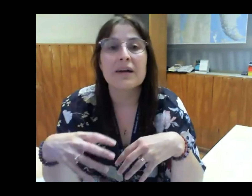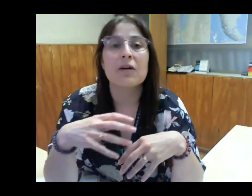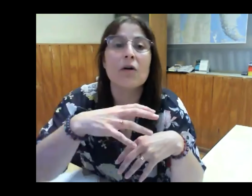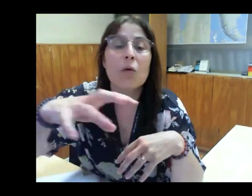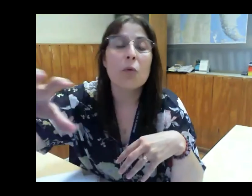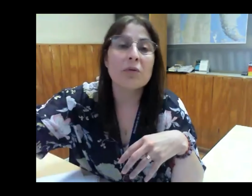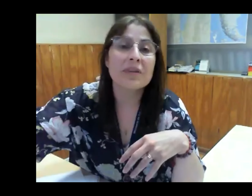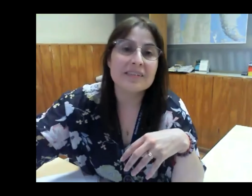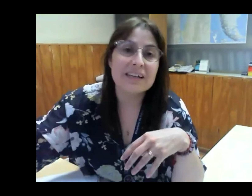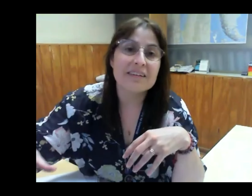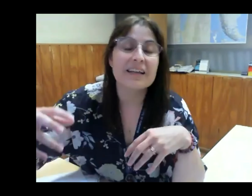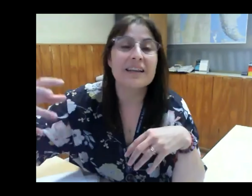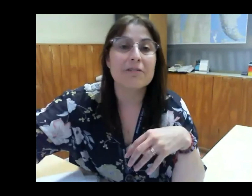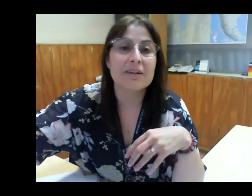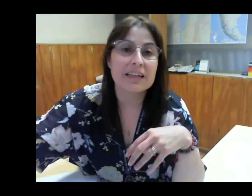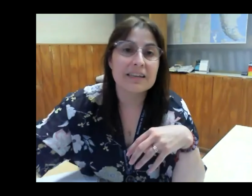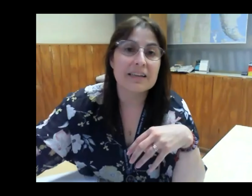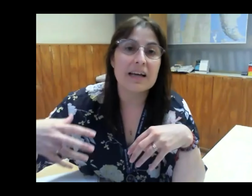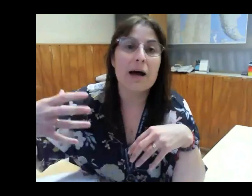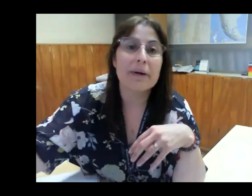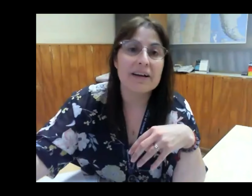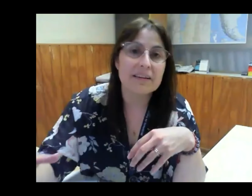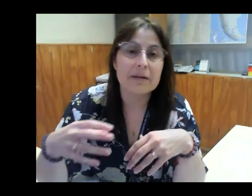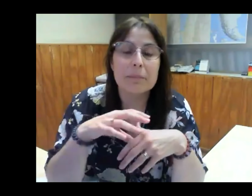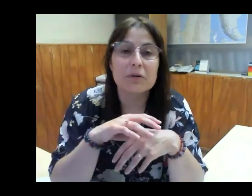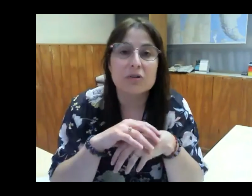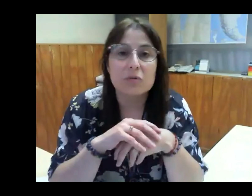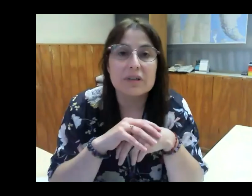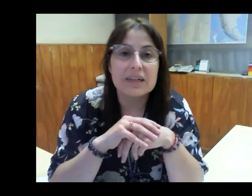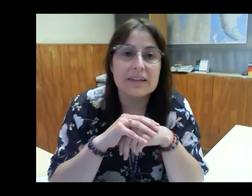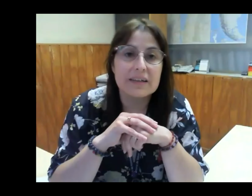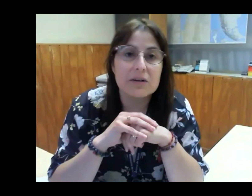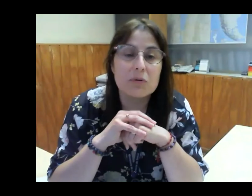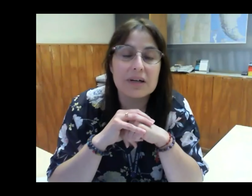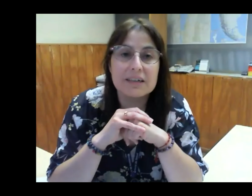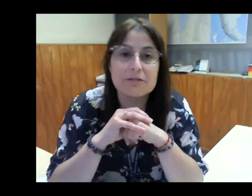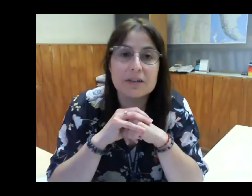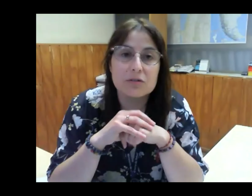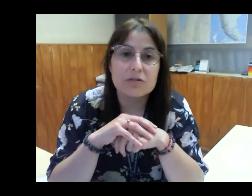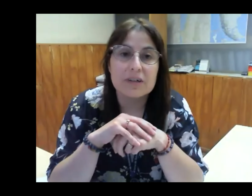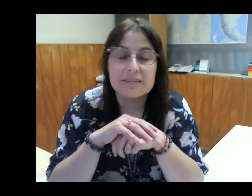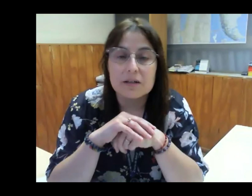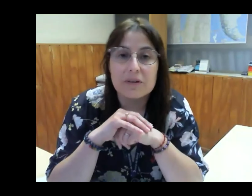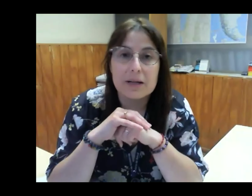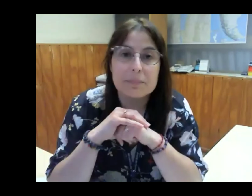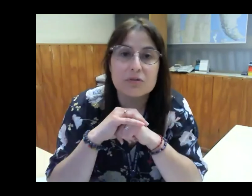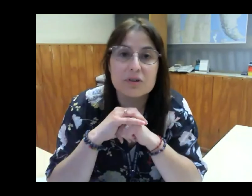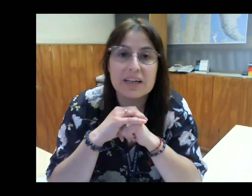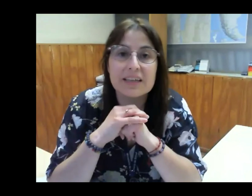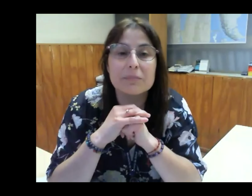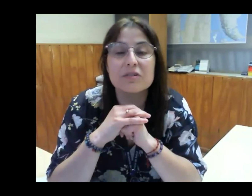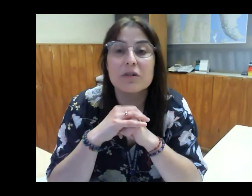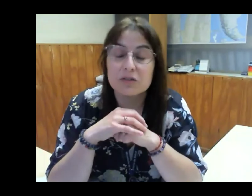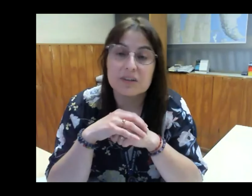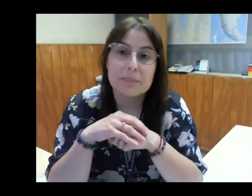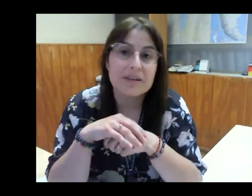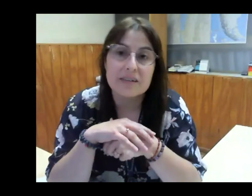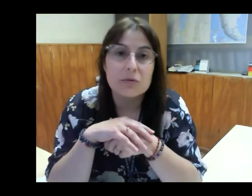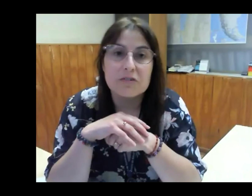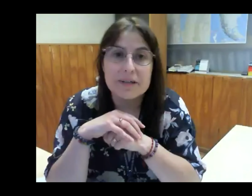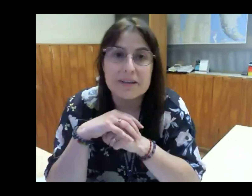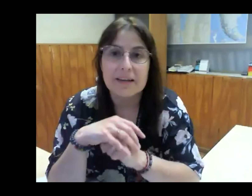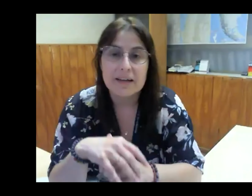un desastre diferente, aparte, pero resulta que tiene un gran efecto sobre la salud de las personas y también sobre los